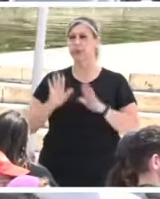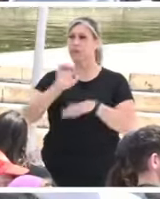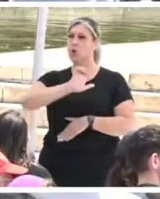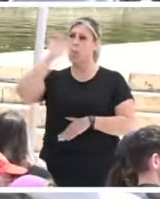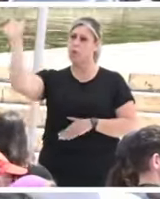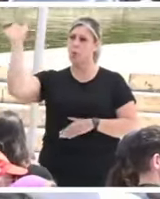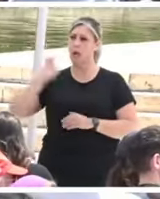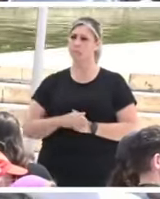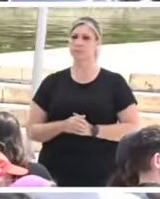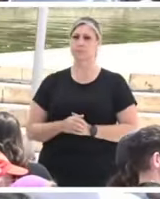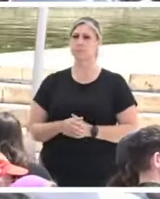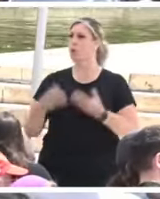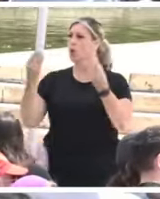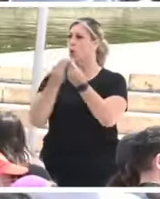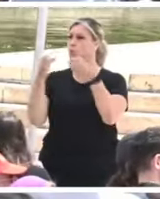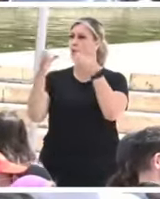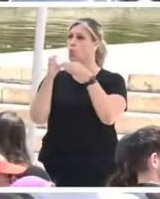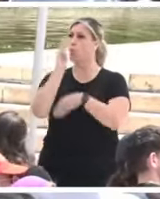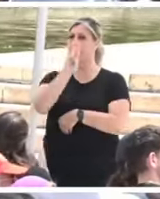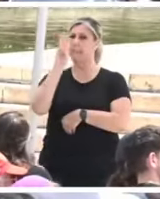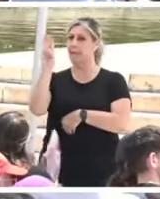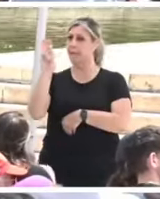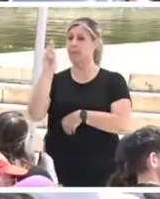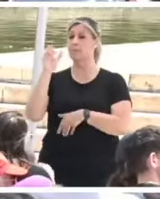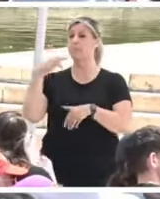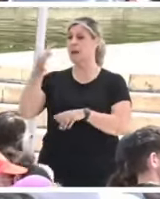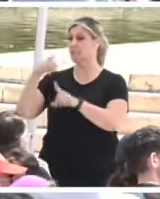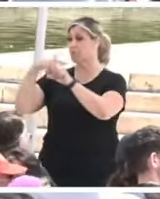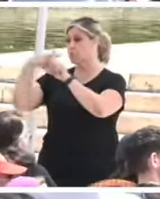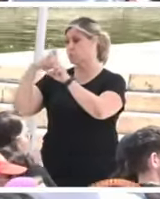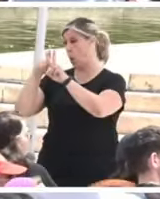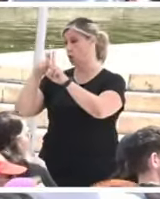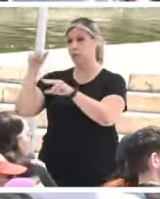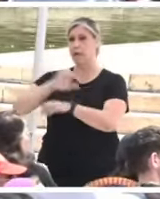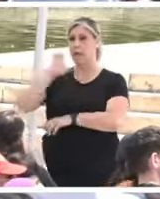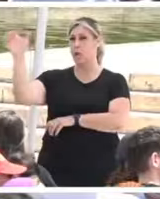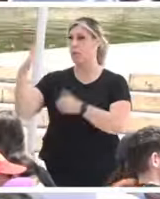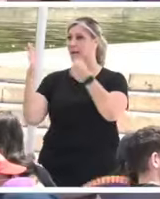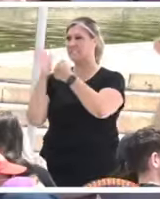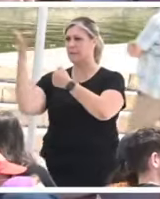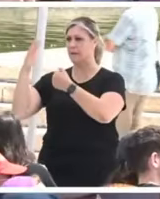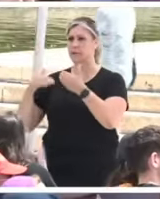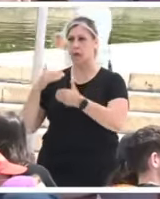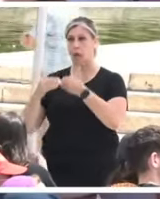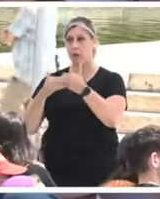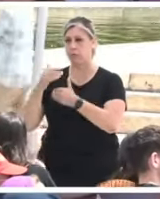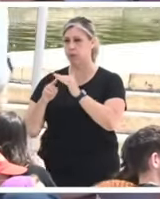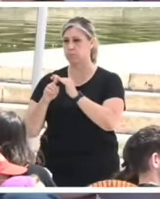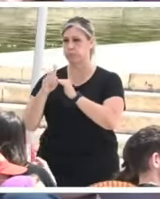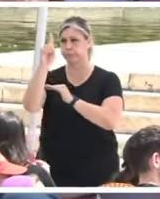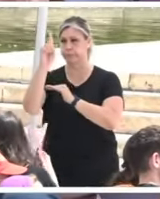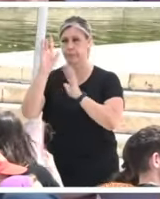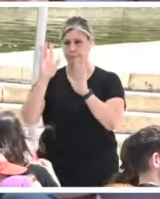Europa, junto con el Partido Popular y Vox, en Europa avanza la extrema derecha. Y no